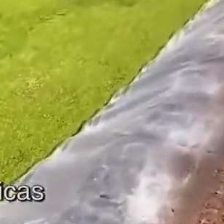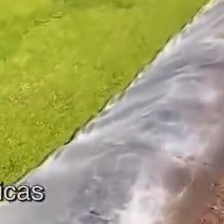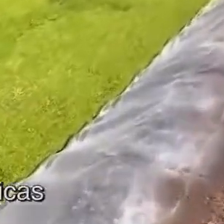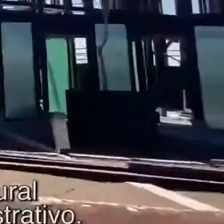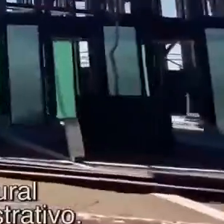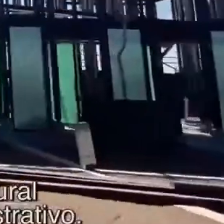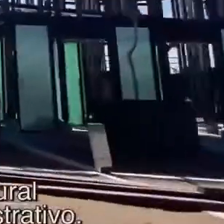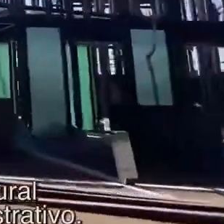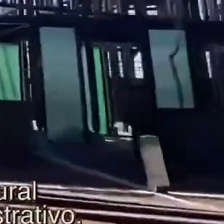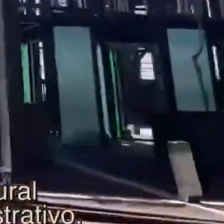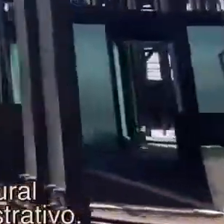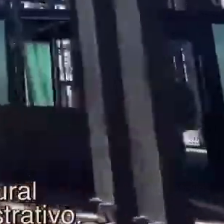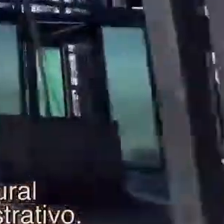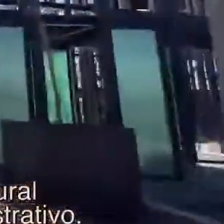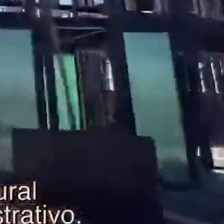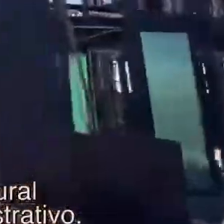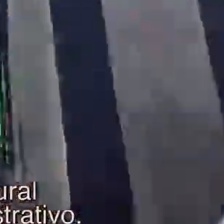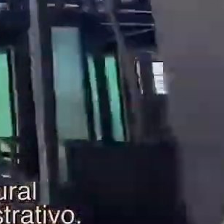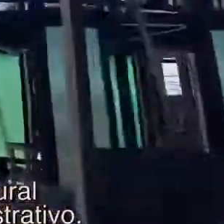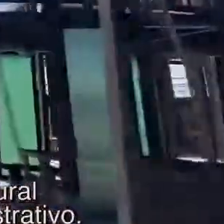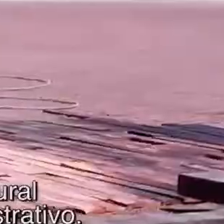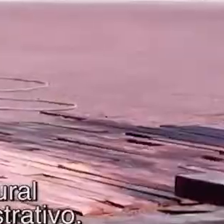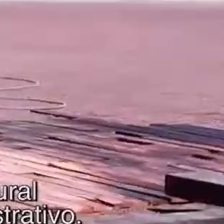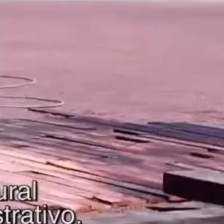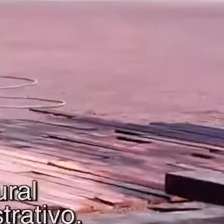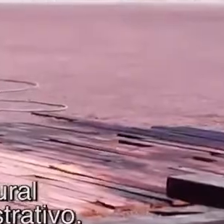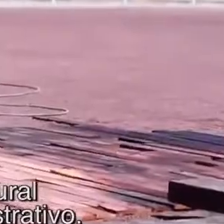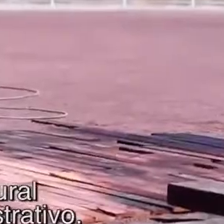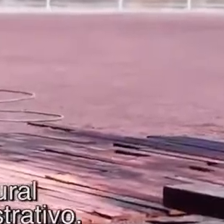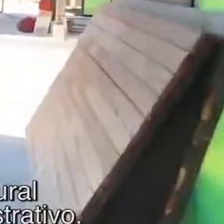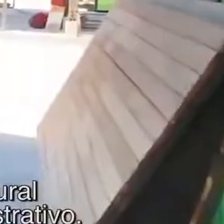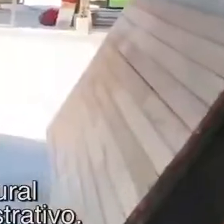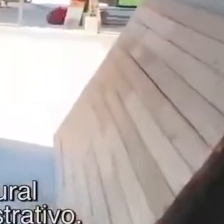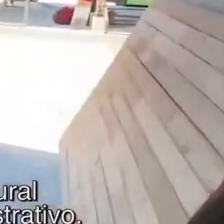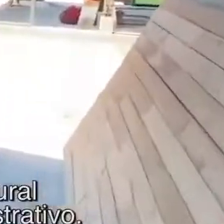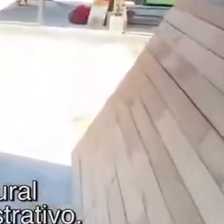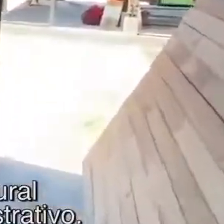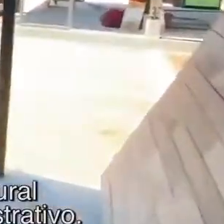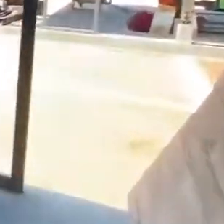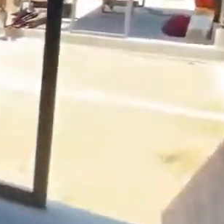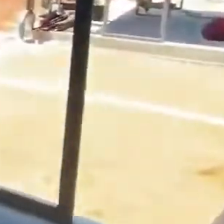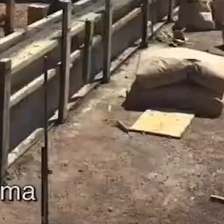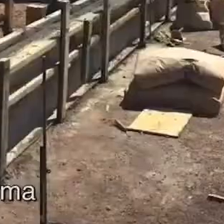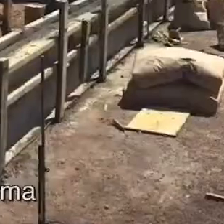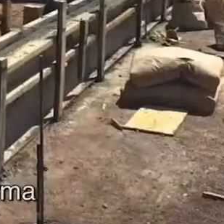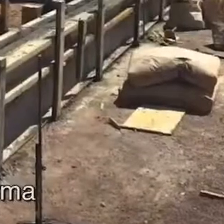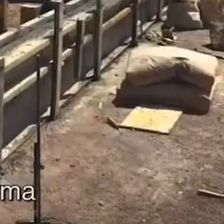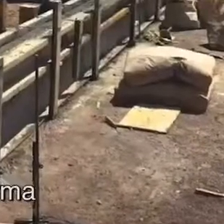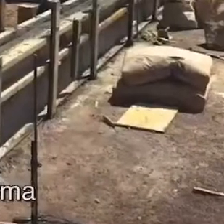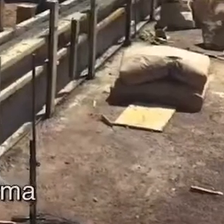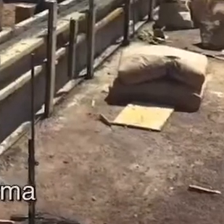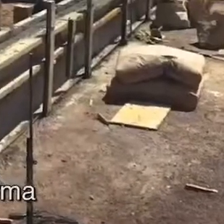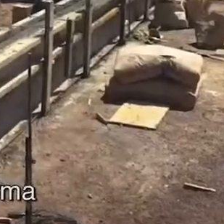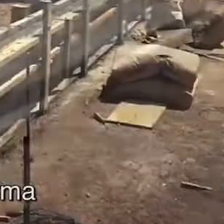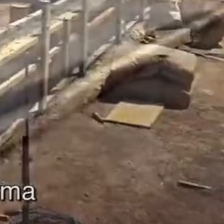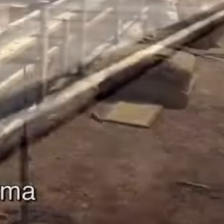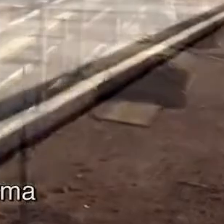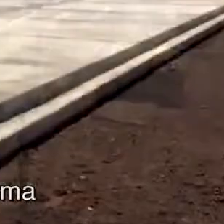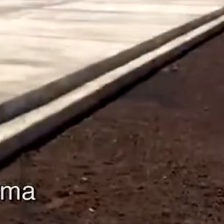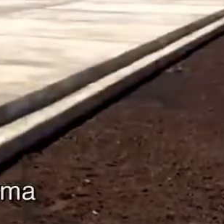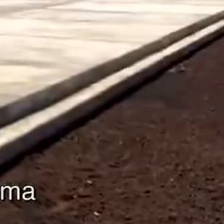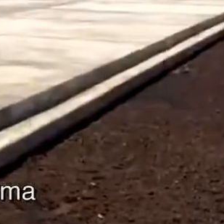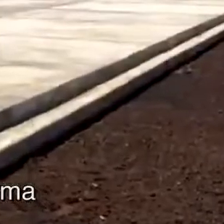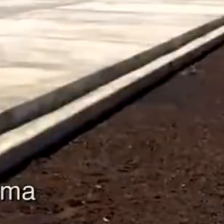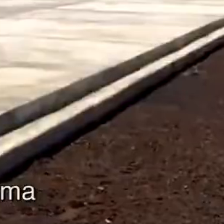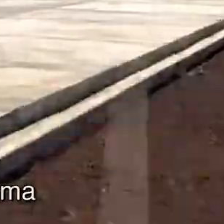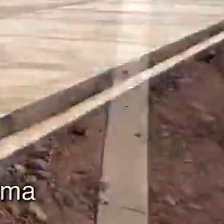del biofiltro, así como el montaje de madera estructural y colocación de duela en el pabellón demostrativo. Se realiza la construcción de la plataforma para